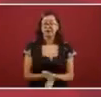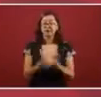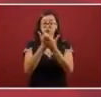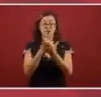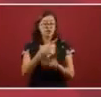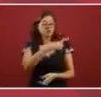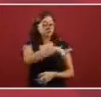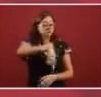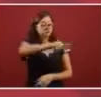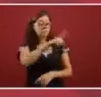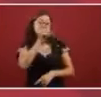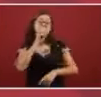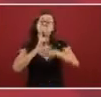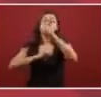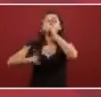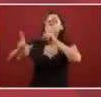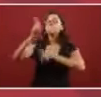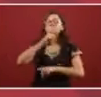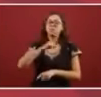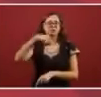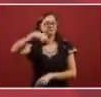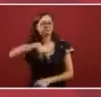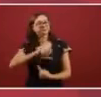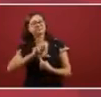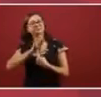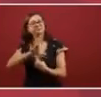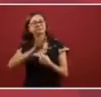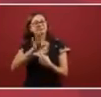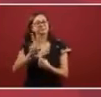calumnias, a